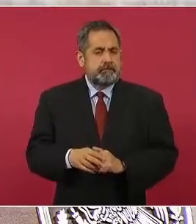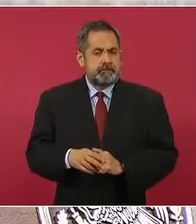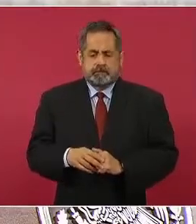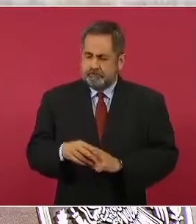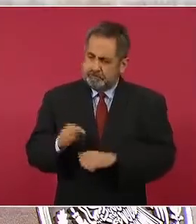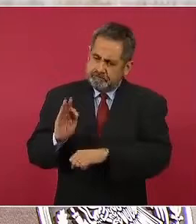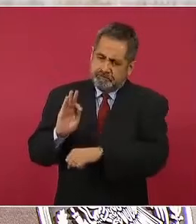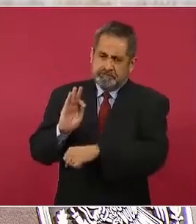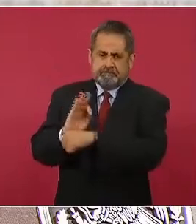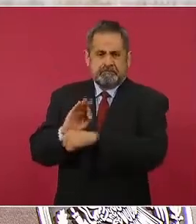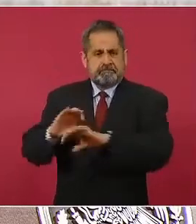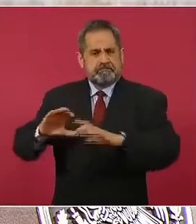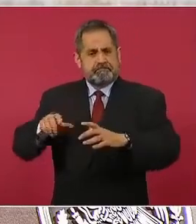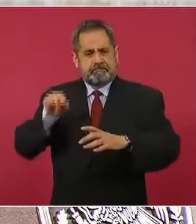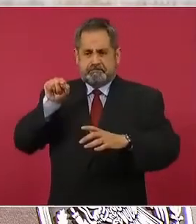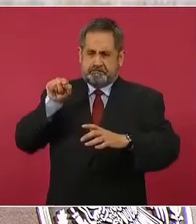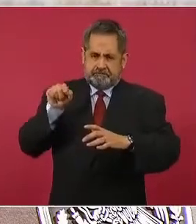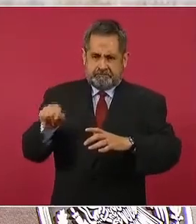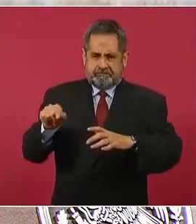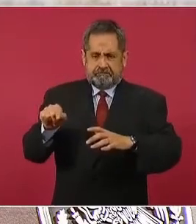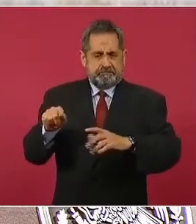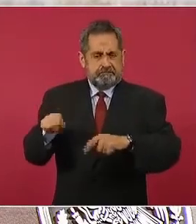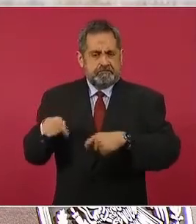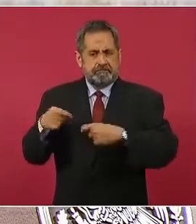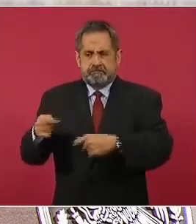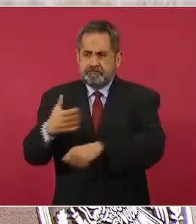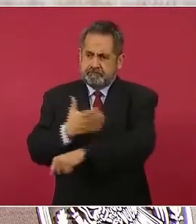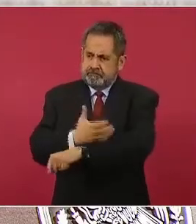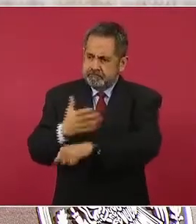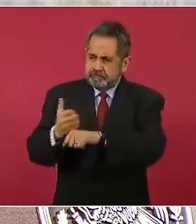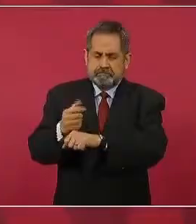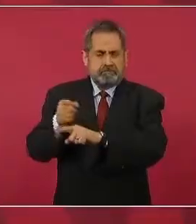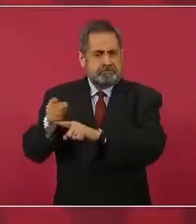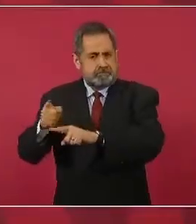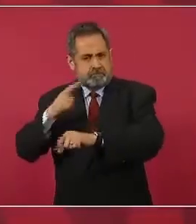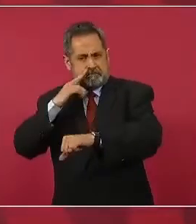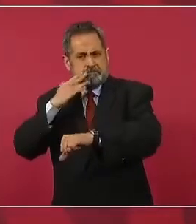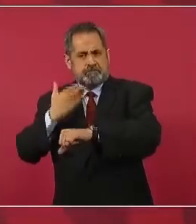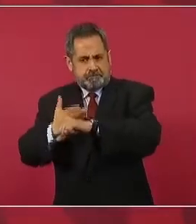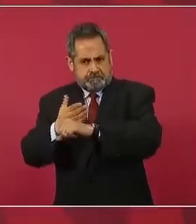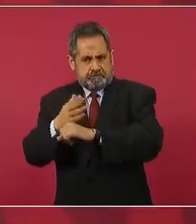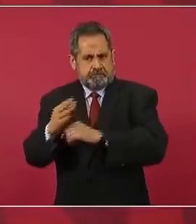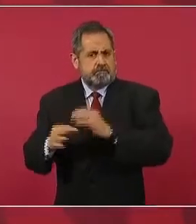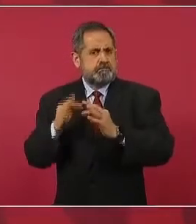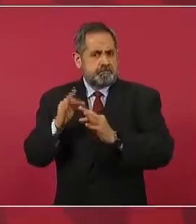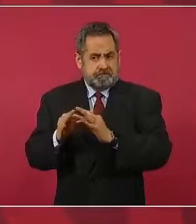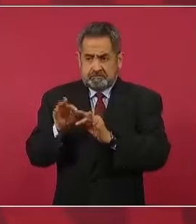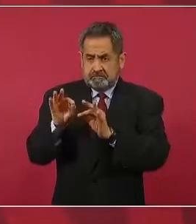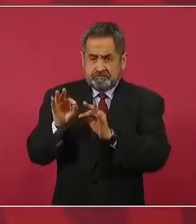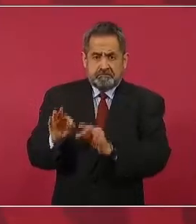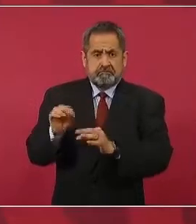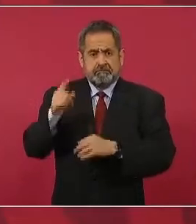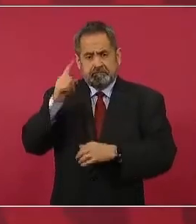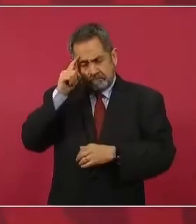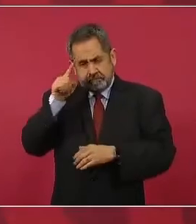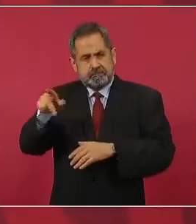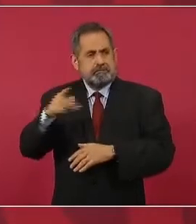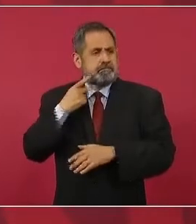jurídico y se van a presentar todos los argumentos, pero también el apoyo político y moral.